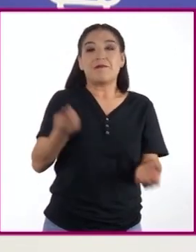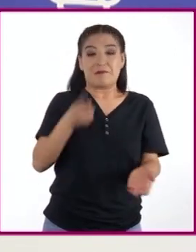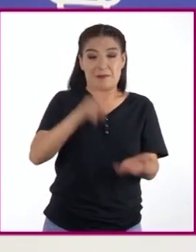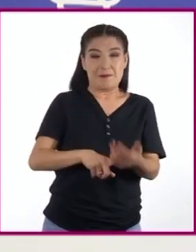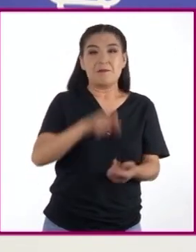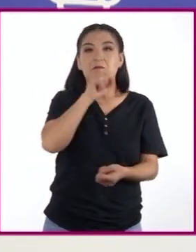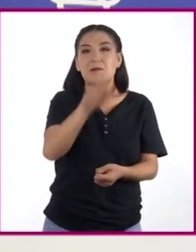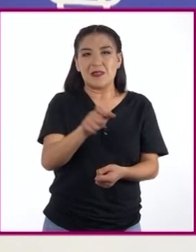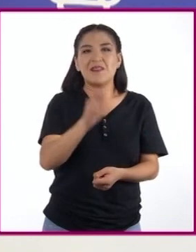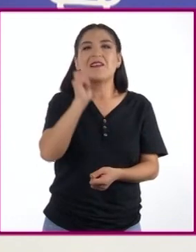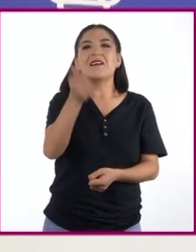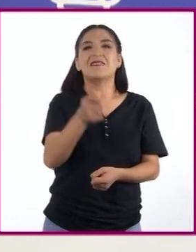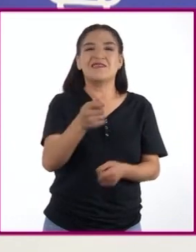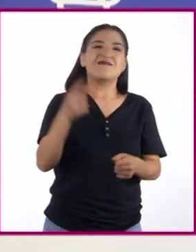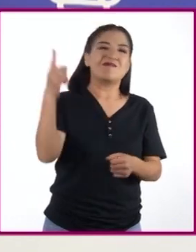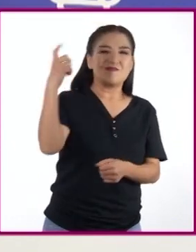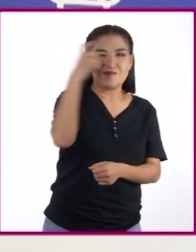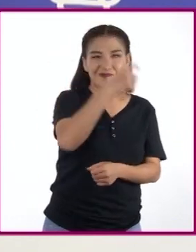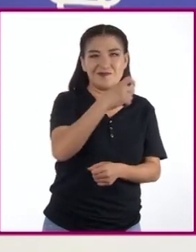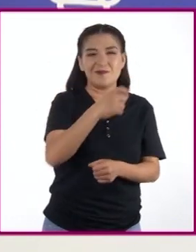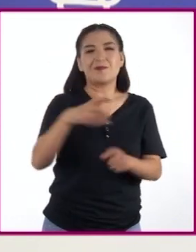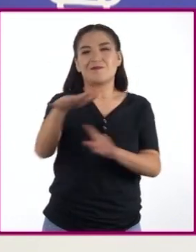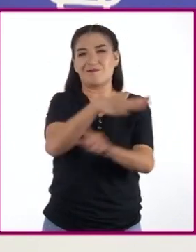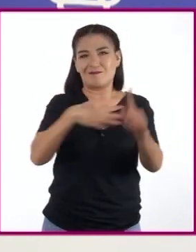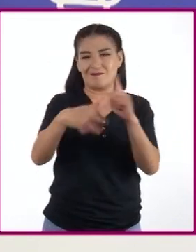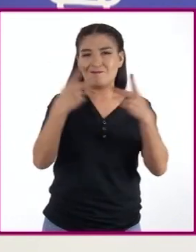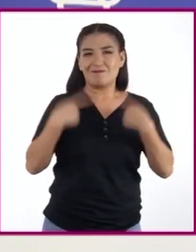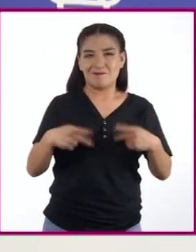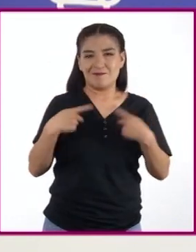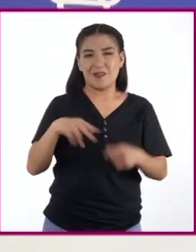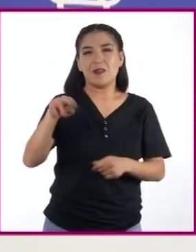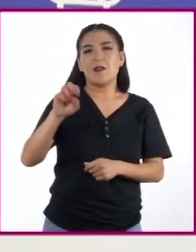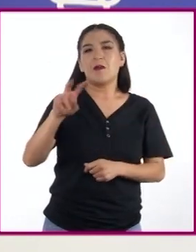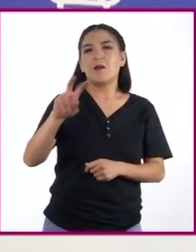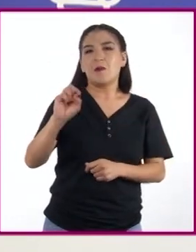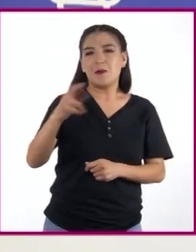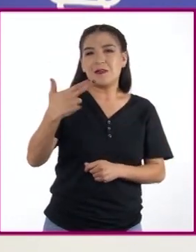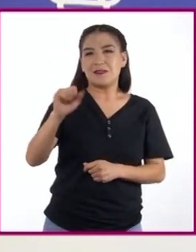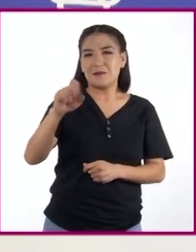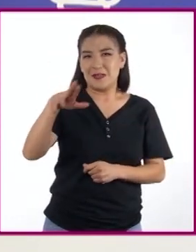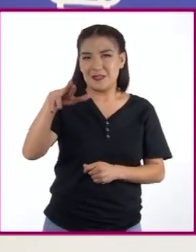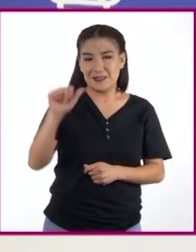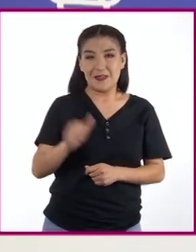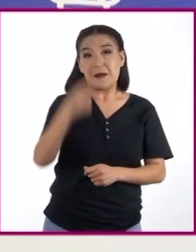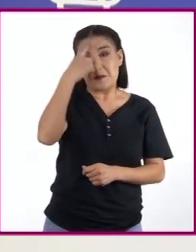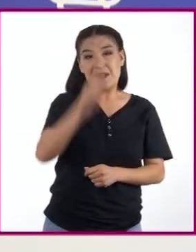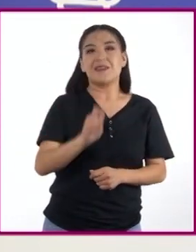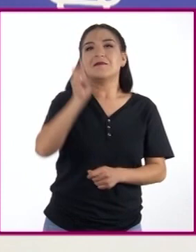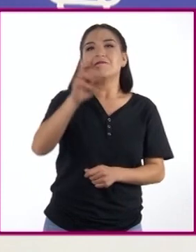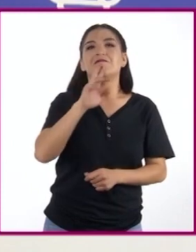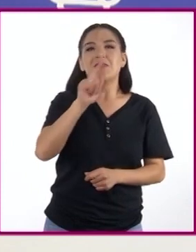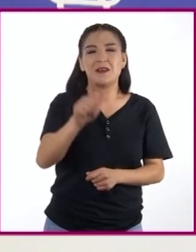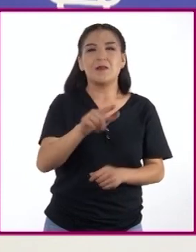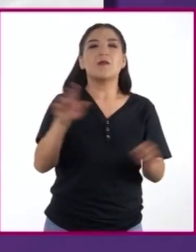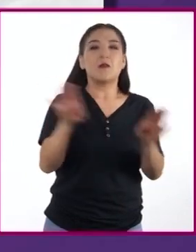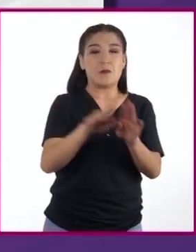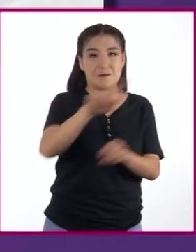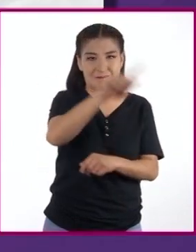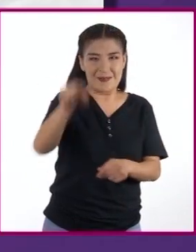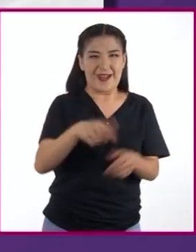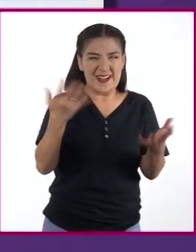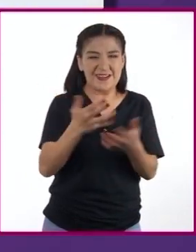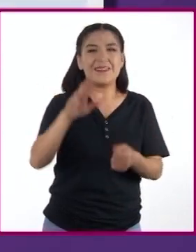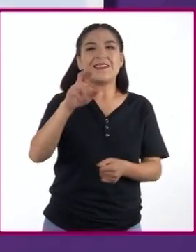integrantes de la compleja sociedad novohispana. Para favorecer a que superen el reto,